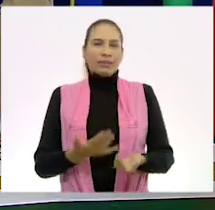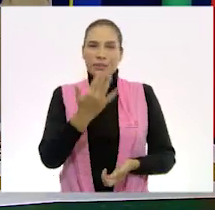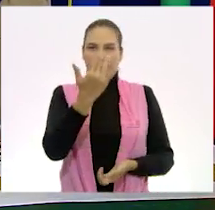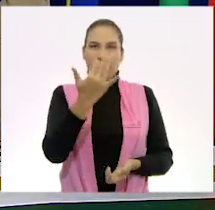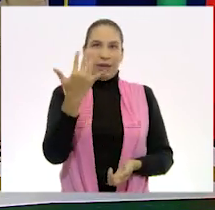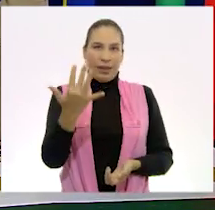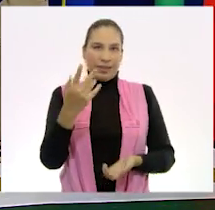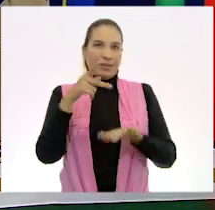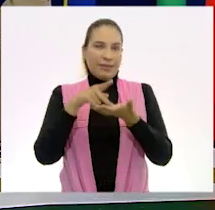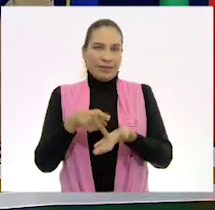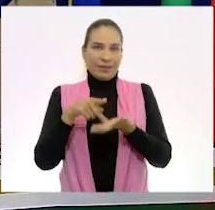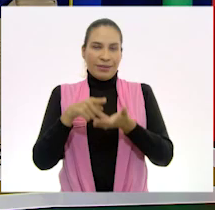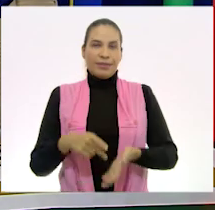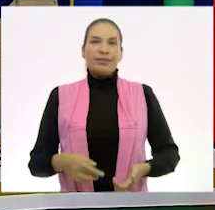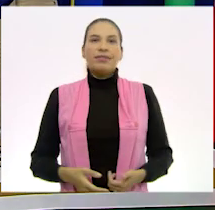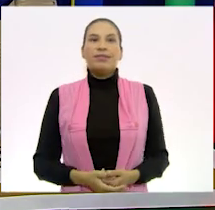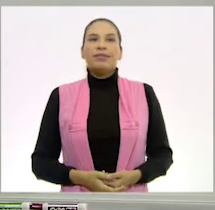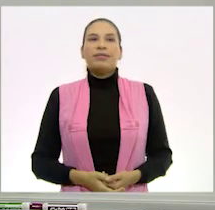bien.